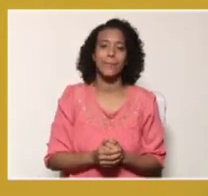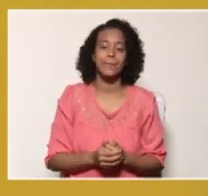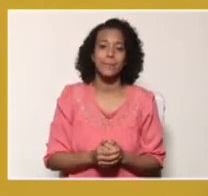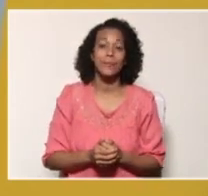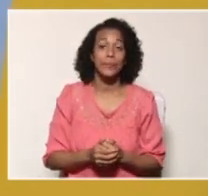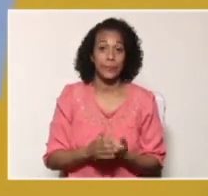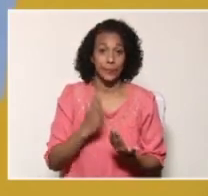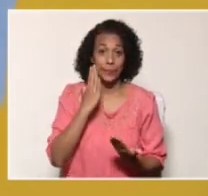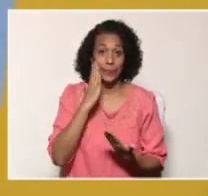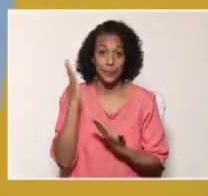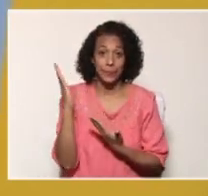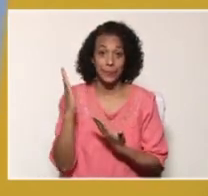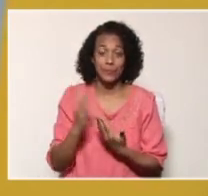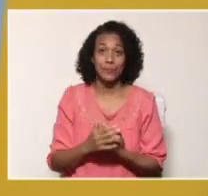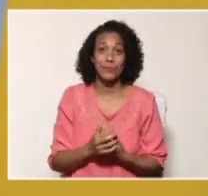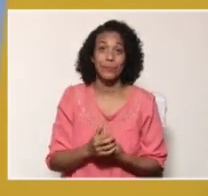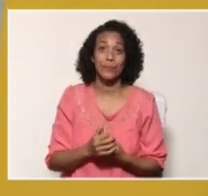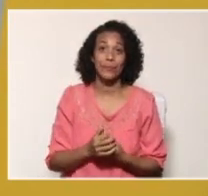mamá.